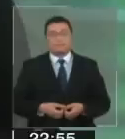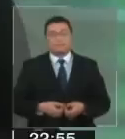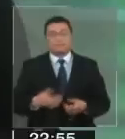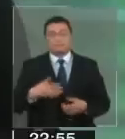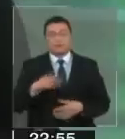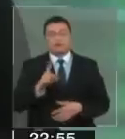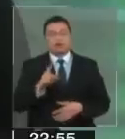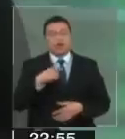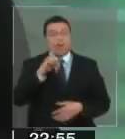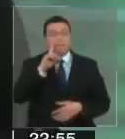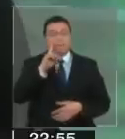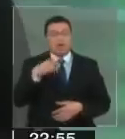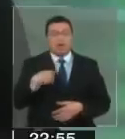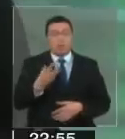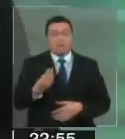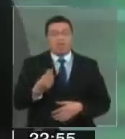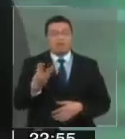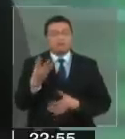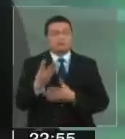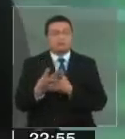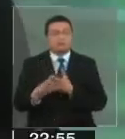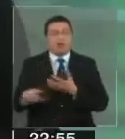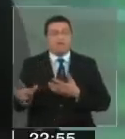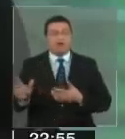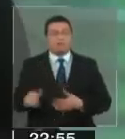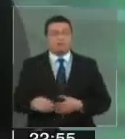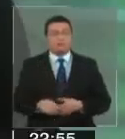Ya no tengo miedo,